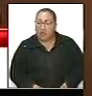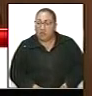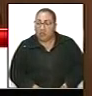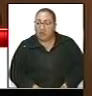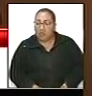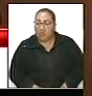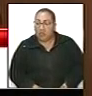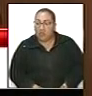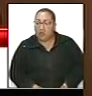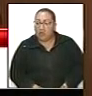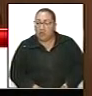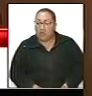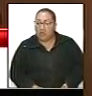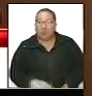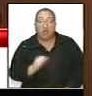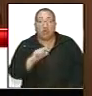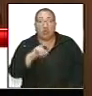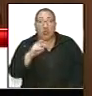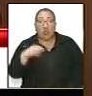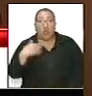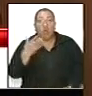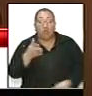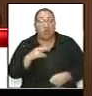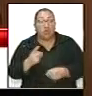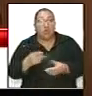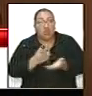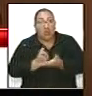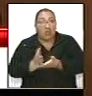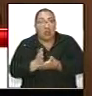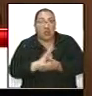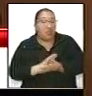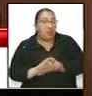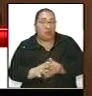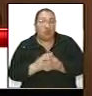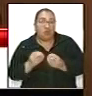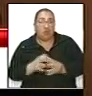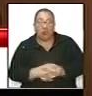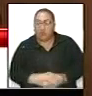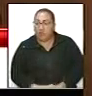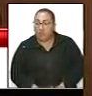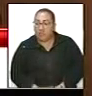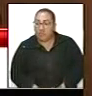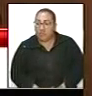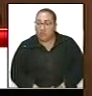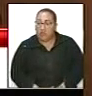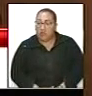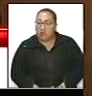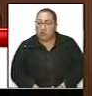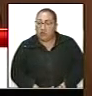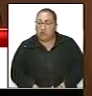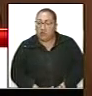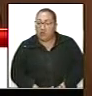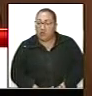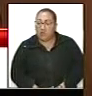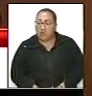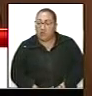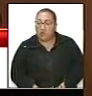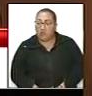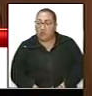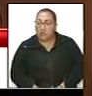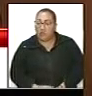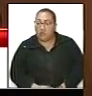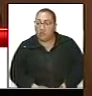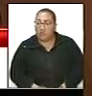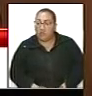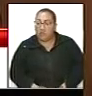solucionar esos problemas, o solo son unos guiadores, orientadores respecto a este problema. Me gustaría saber si es un